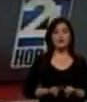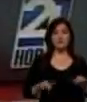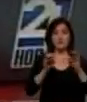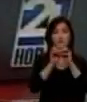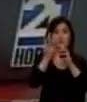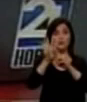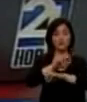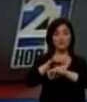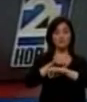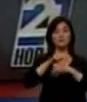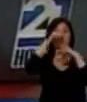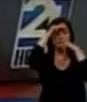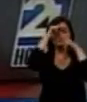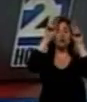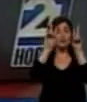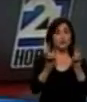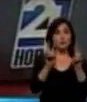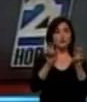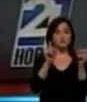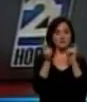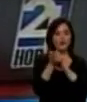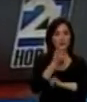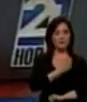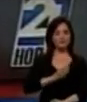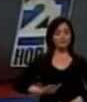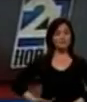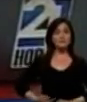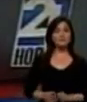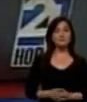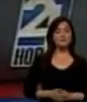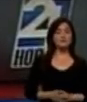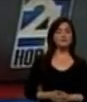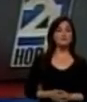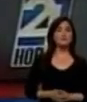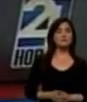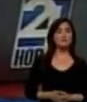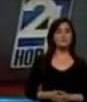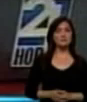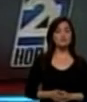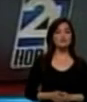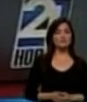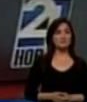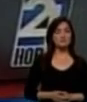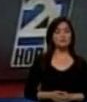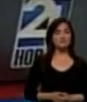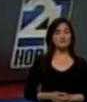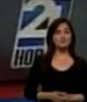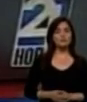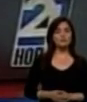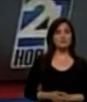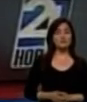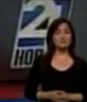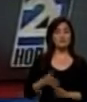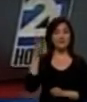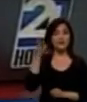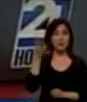Continuamos en 24 horas con noticias relacionadas al cambio de mando. Como un mismo discurso carente de protagonismo y con claros tintes de